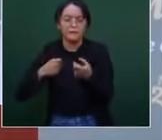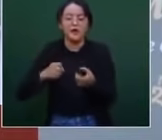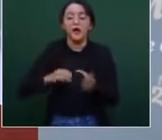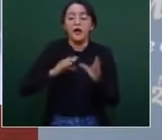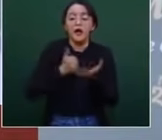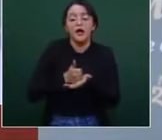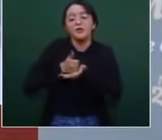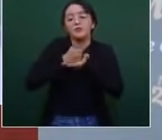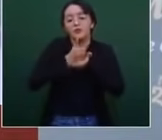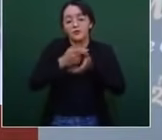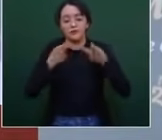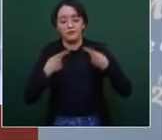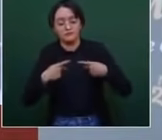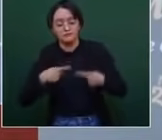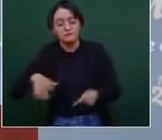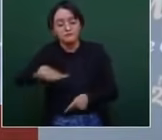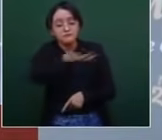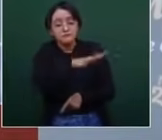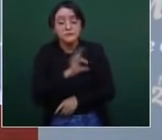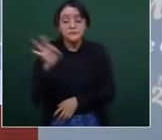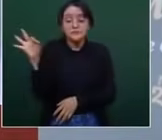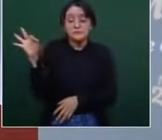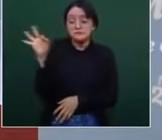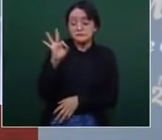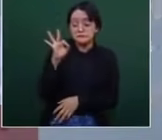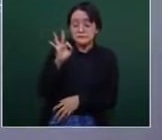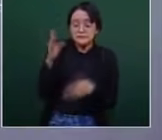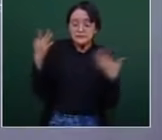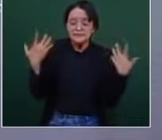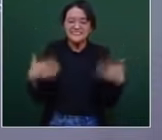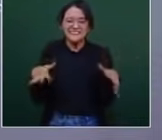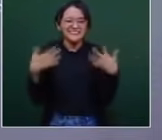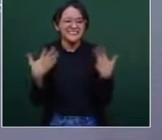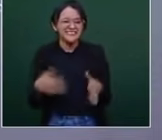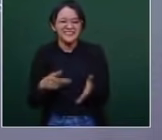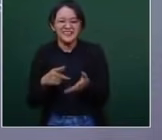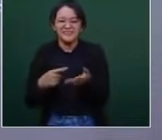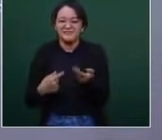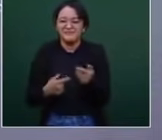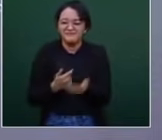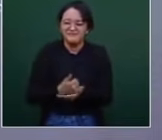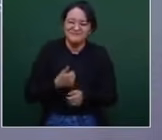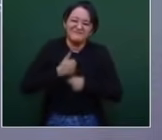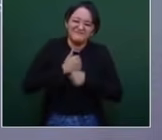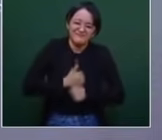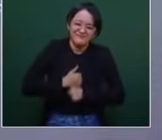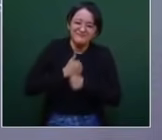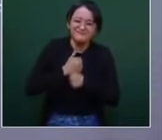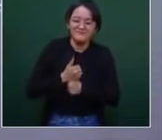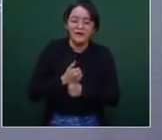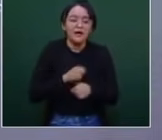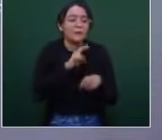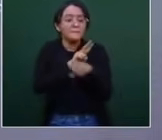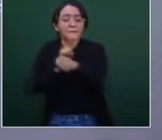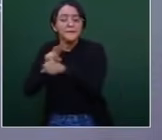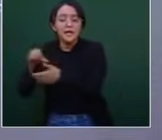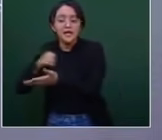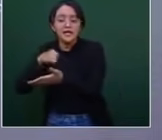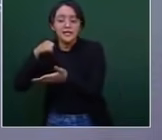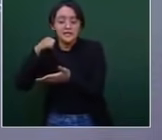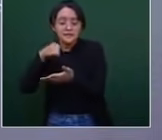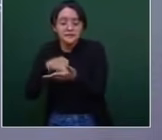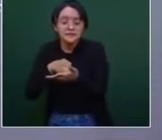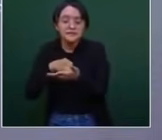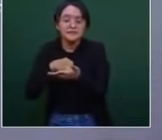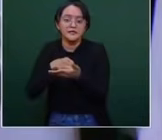auxiliar a la población en casos de desgracia, vigilar las islas de la nación, dirigir